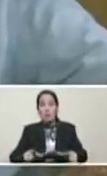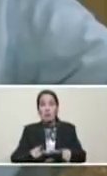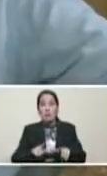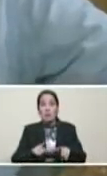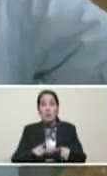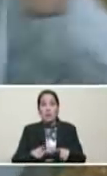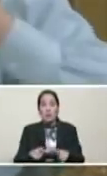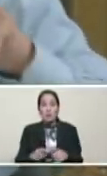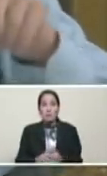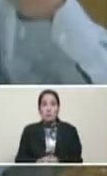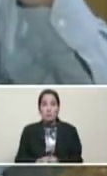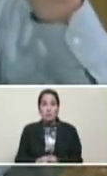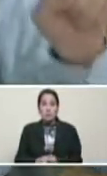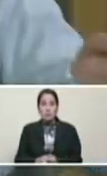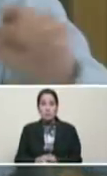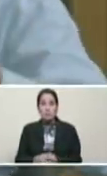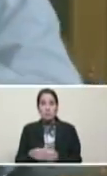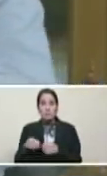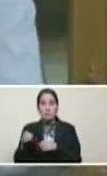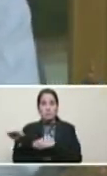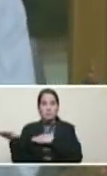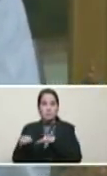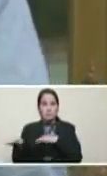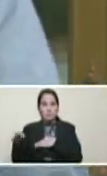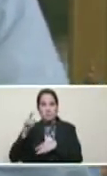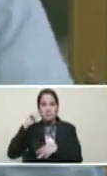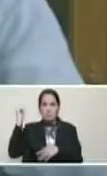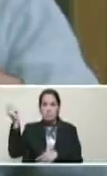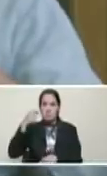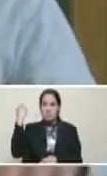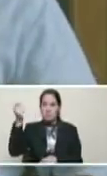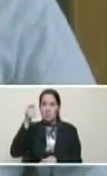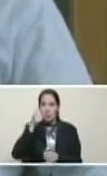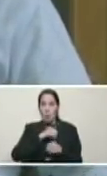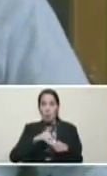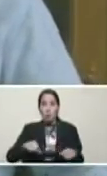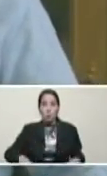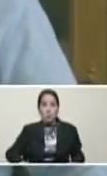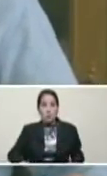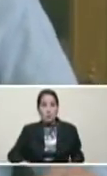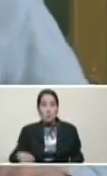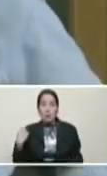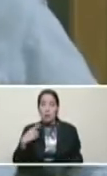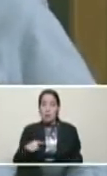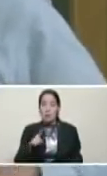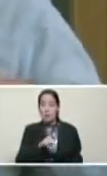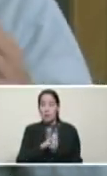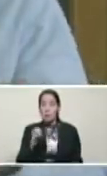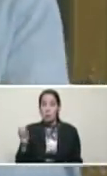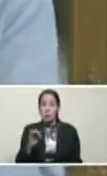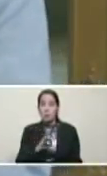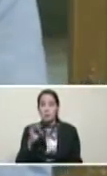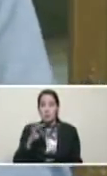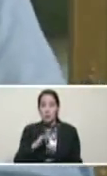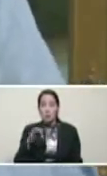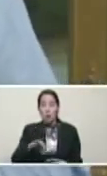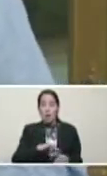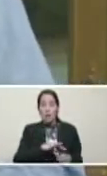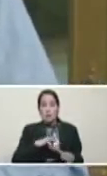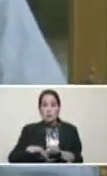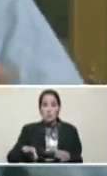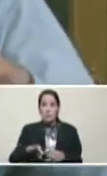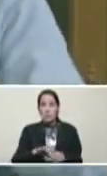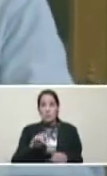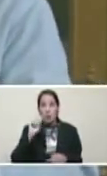fue cojedes guárico y parte de portuguesa van a tener el 100% de sus semillas de acuerdo a la planificación